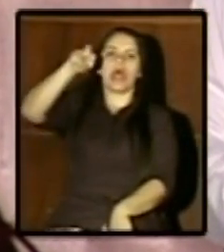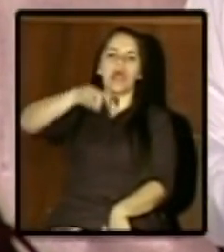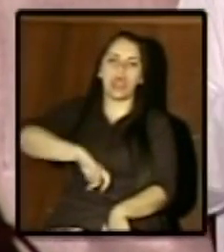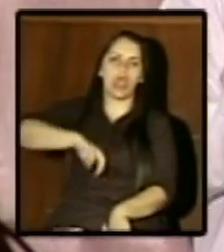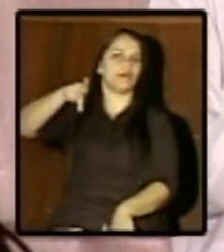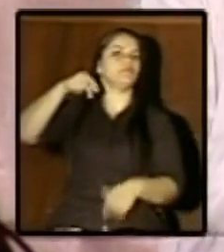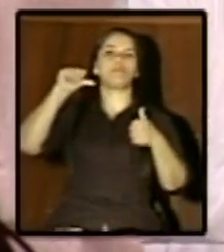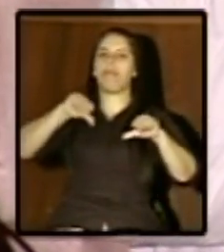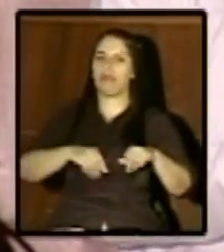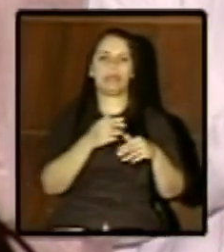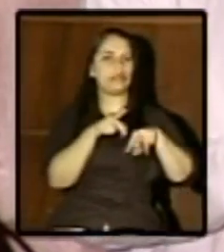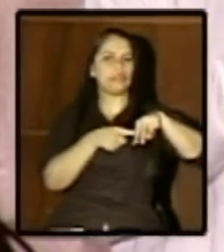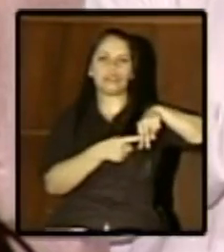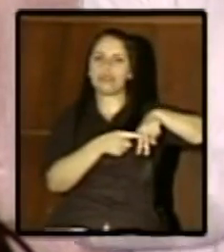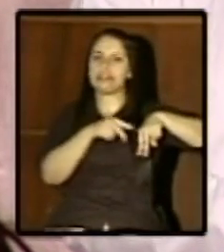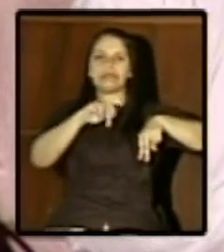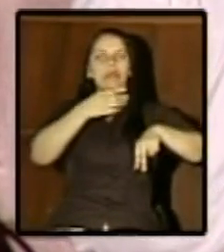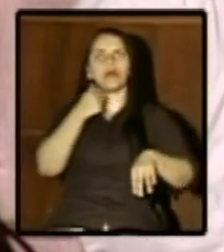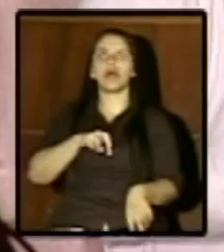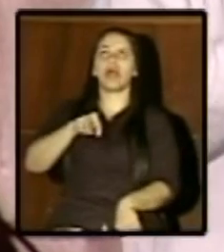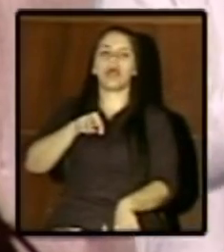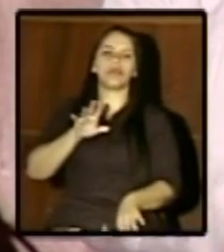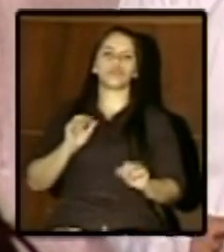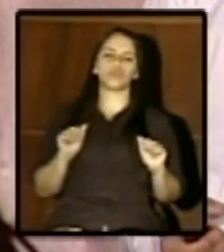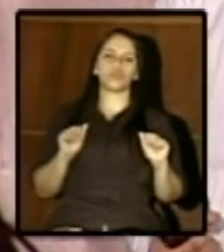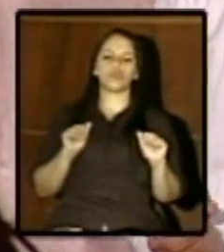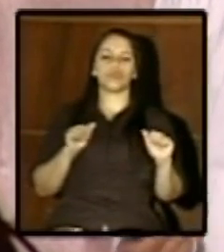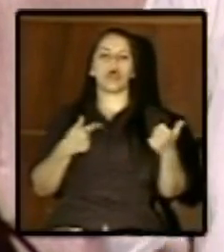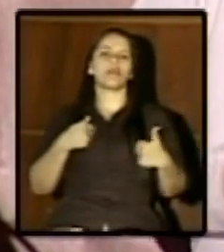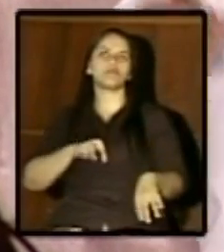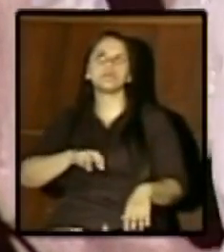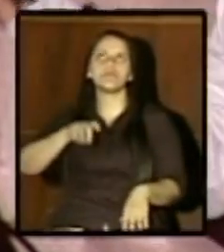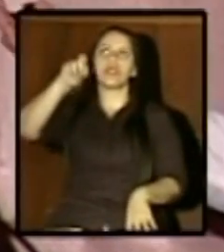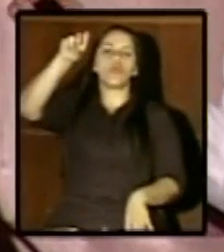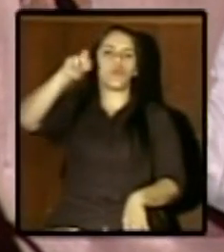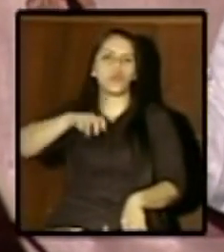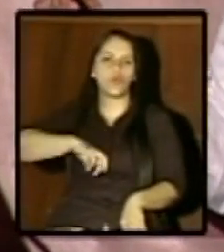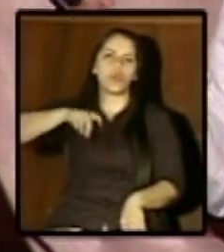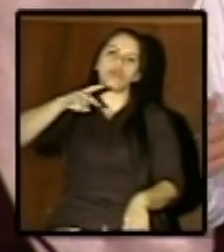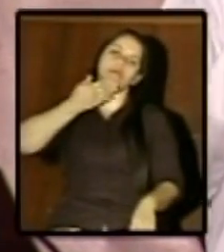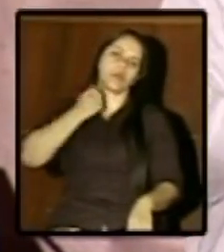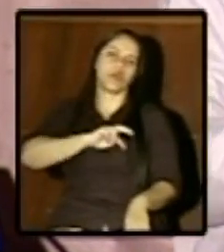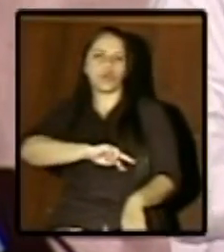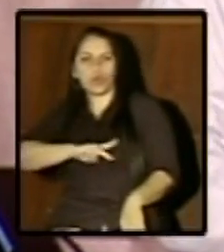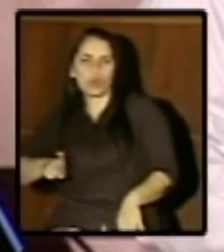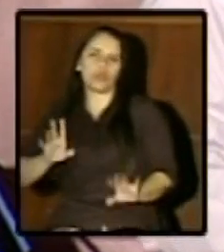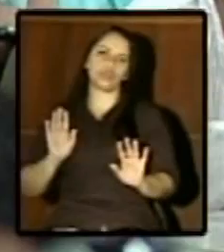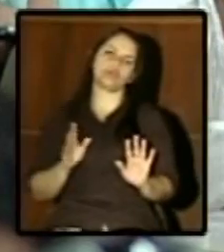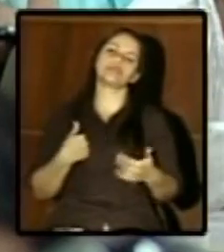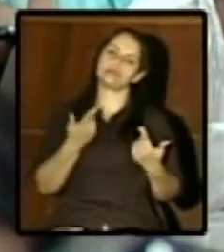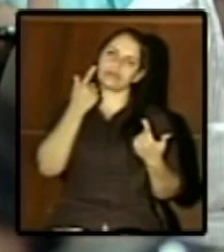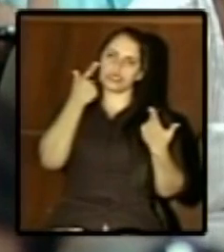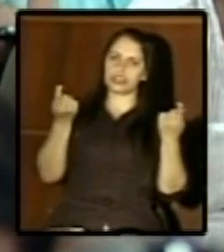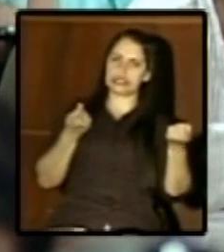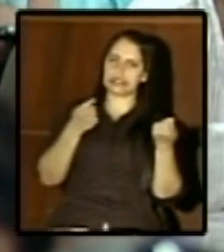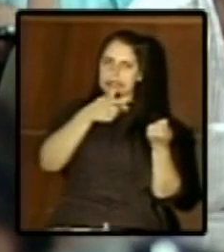bajar. Subir y bajar escalera es malísimo para las rodillas, muy malo, eso hay que evitarlo al máximo. Puede ser un buen ejercicio cardiovascular, pero lo